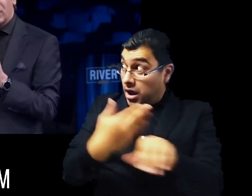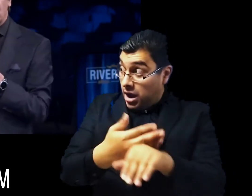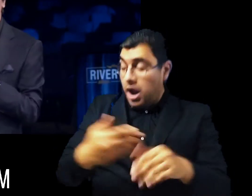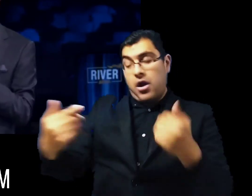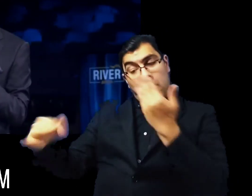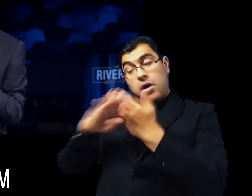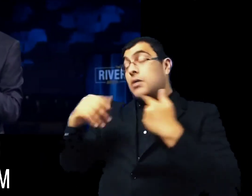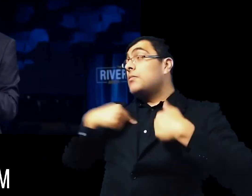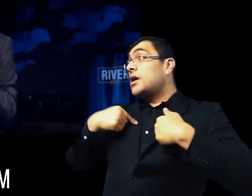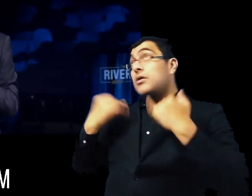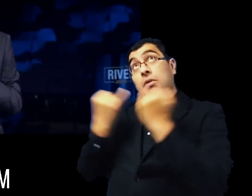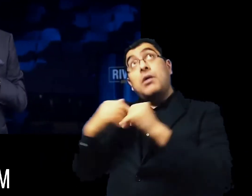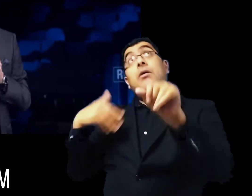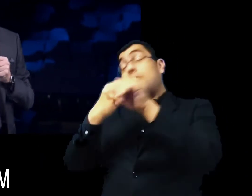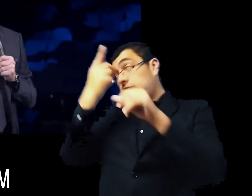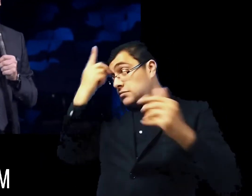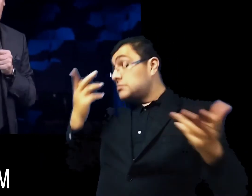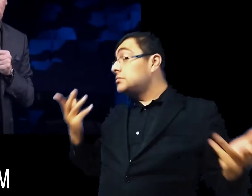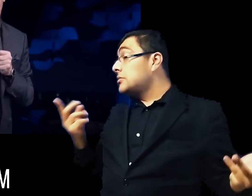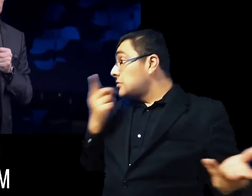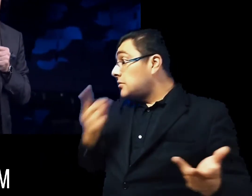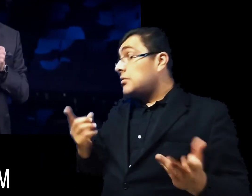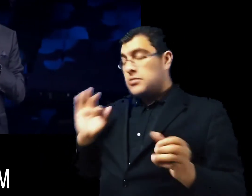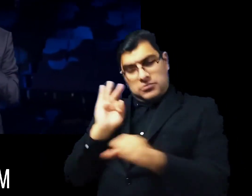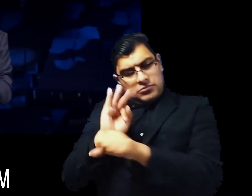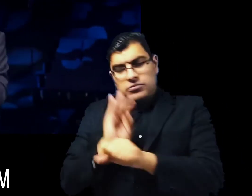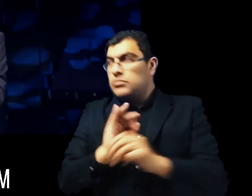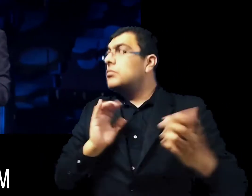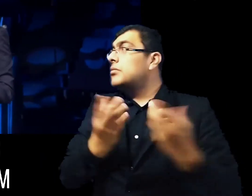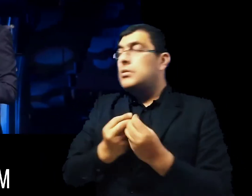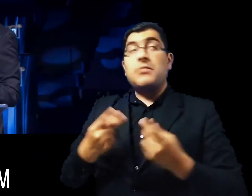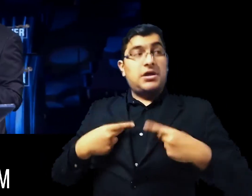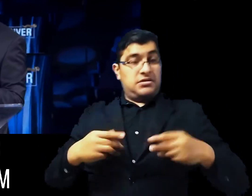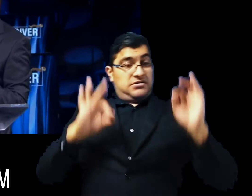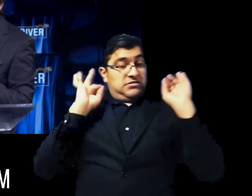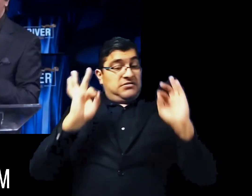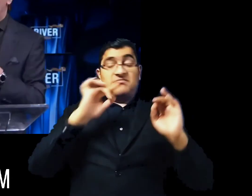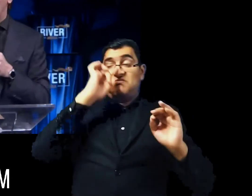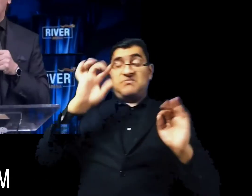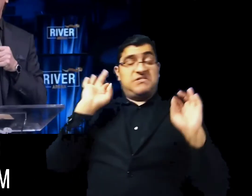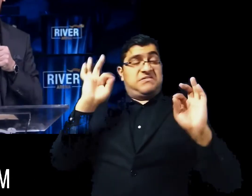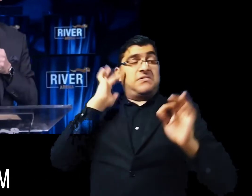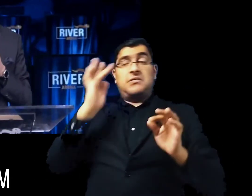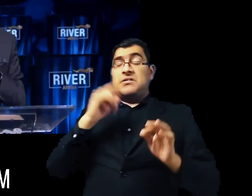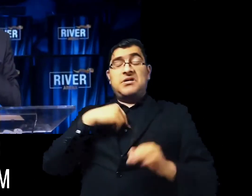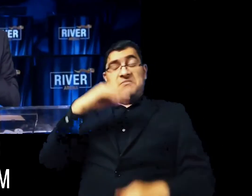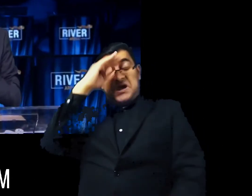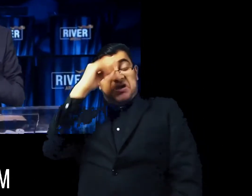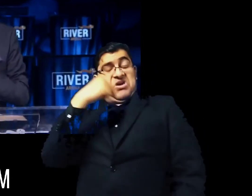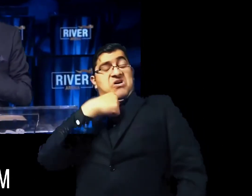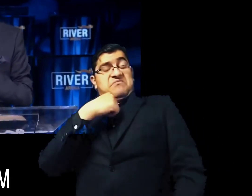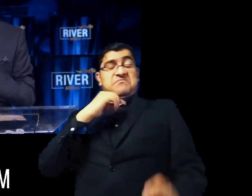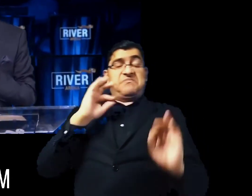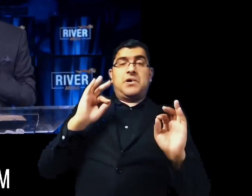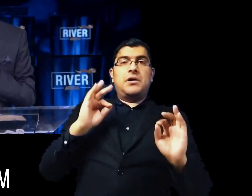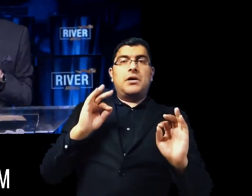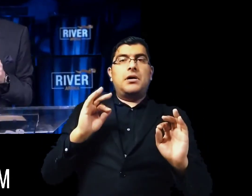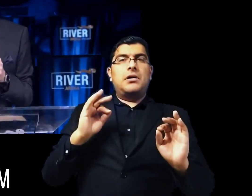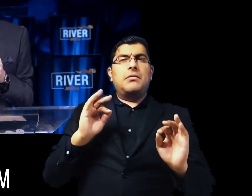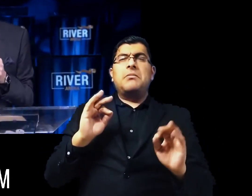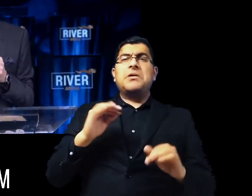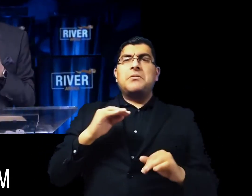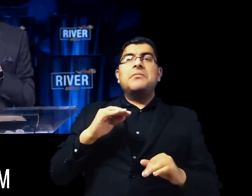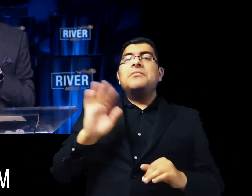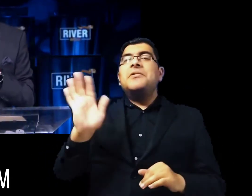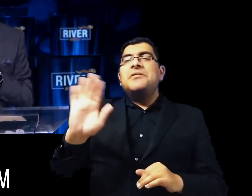con el Dios al que sirvo. En cambio, los que se sienten enteros están siempre del otro lado de la doctrina. Los que